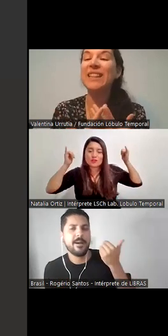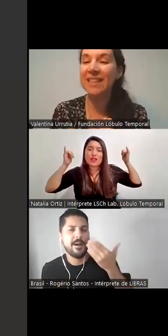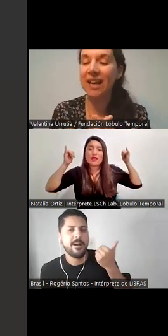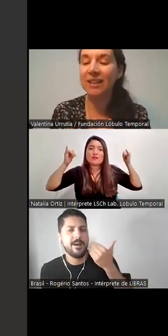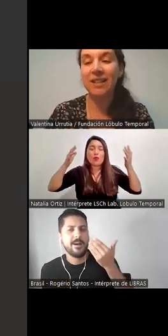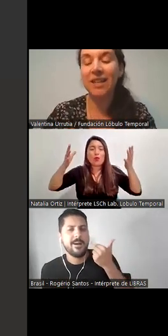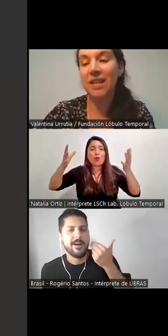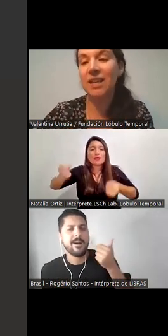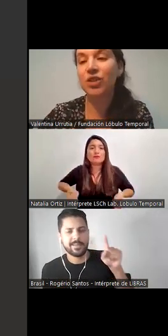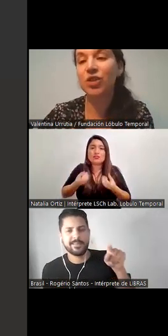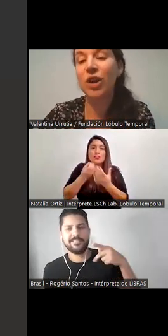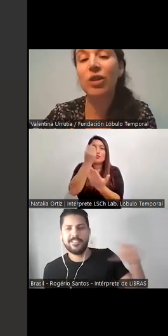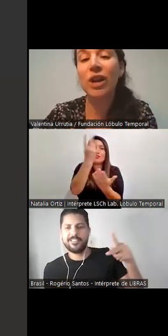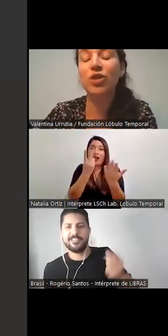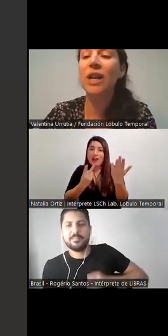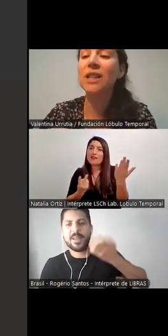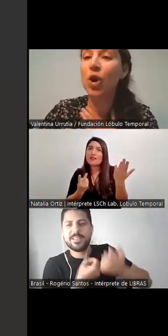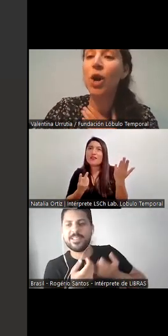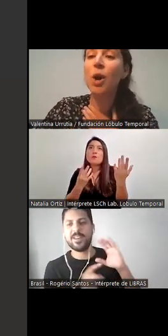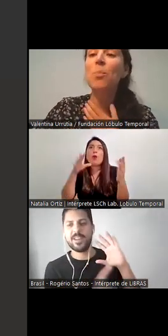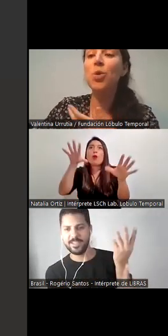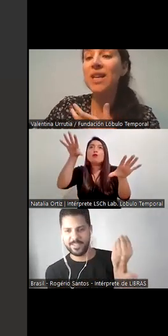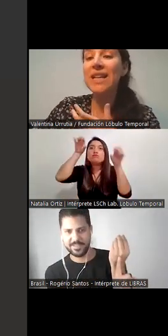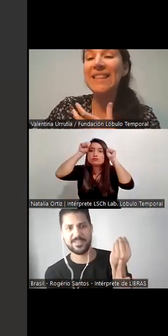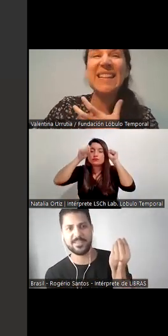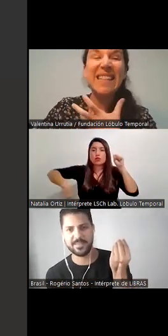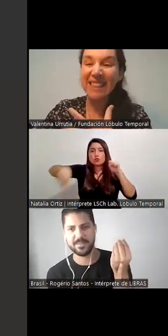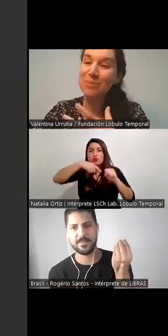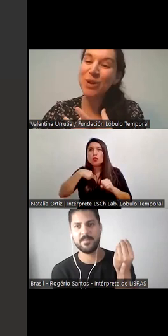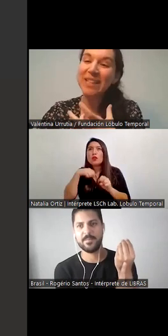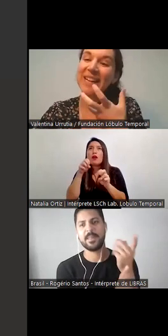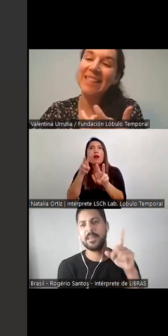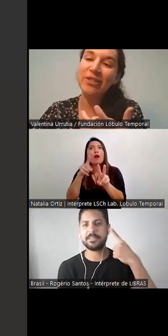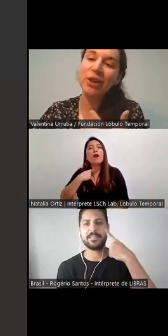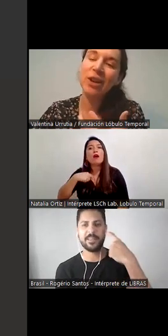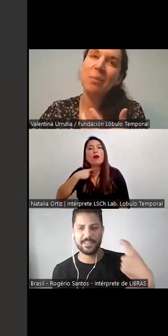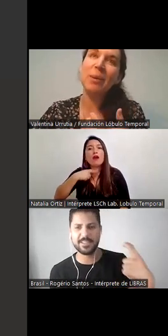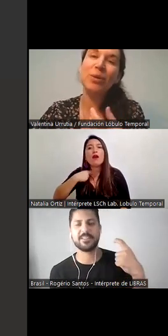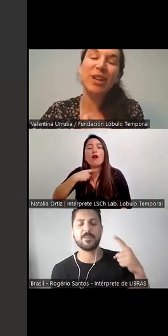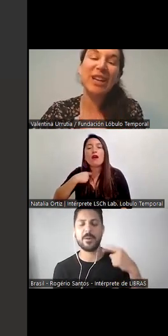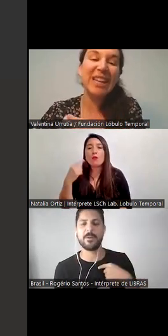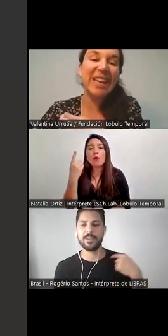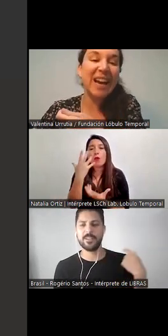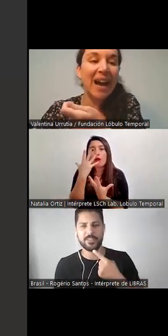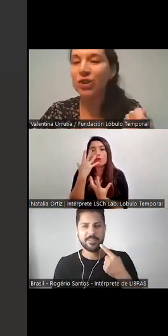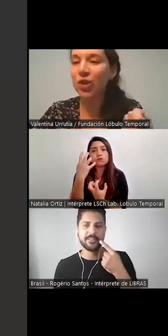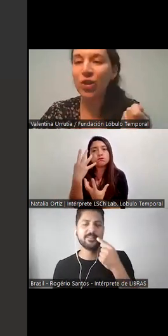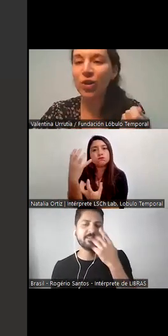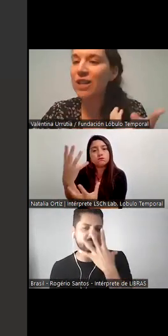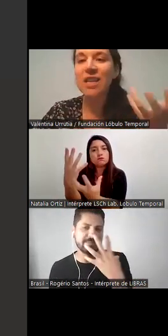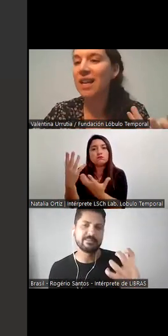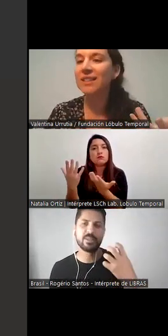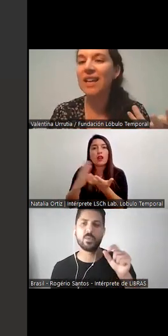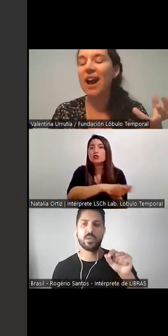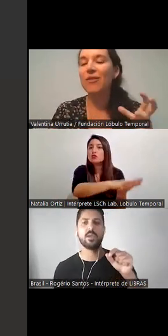expresión artística. Y eso es lo que a nosotras también nos pareció muy interesante y muy atractivo para poder llegar a todos los